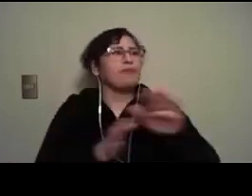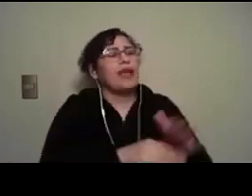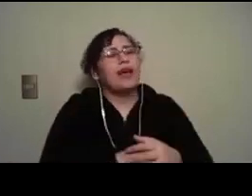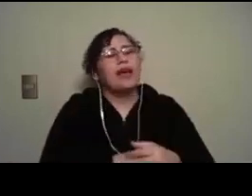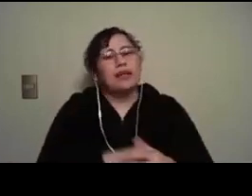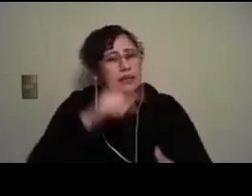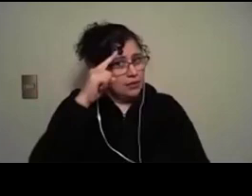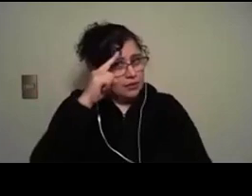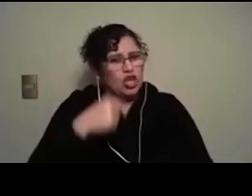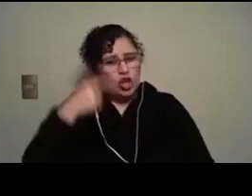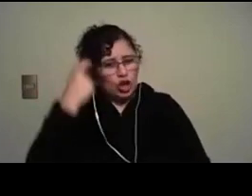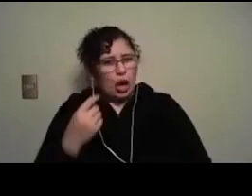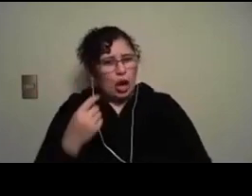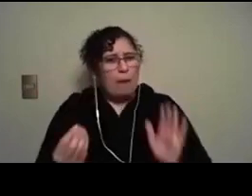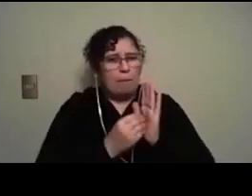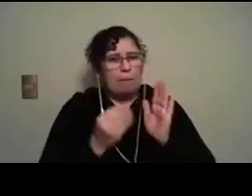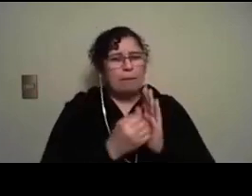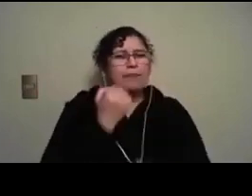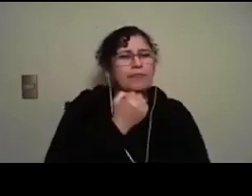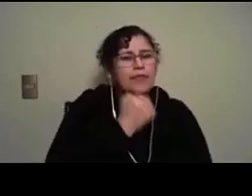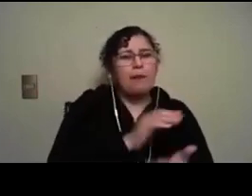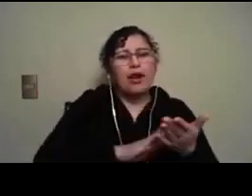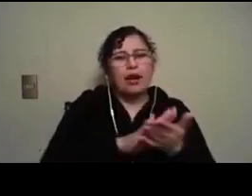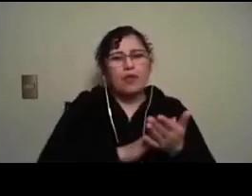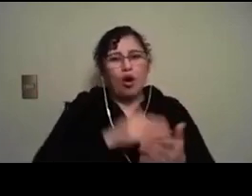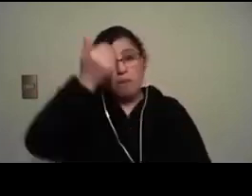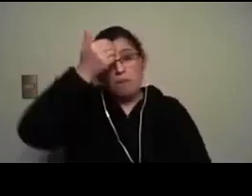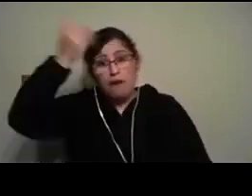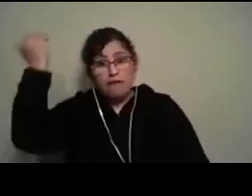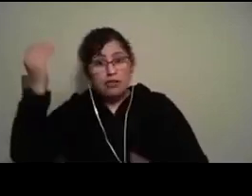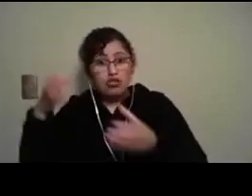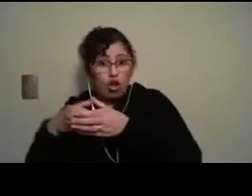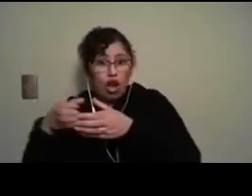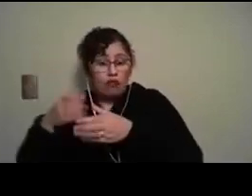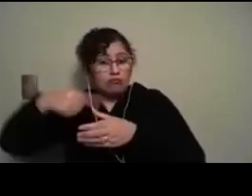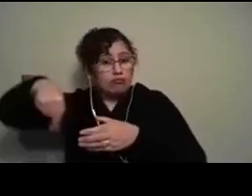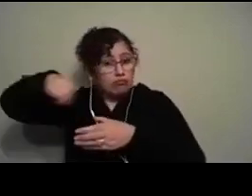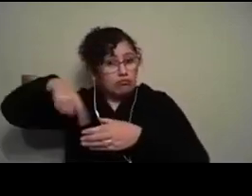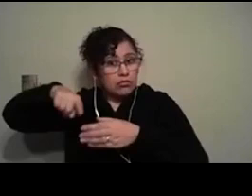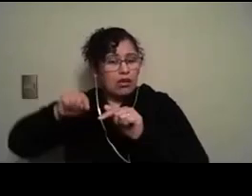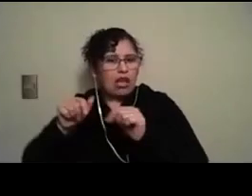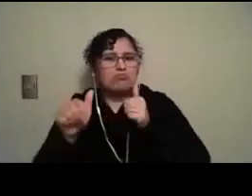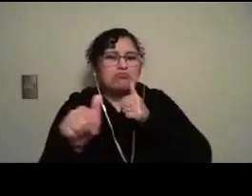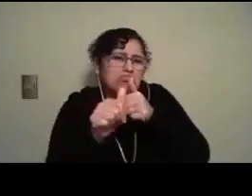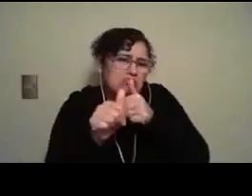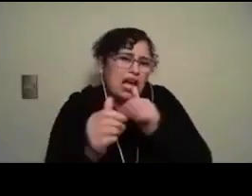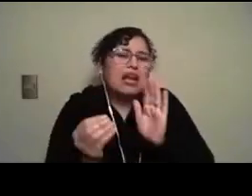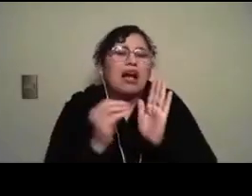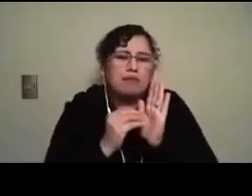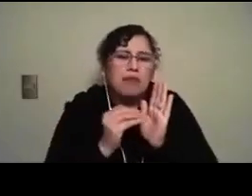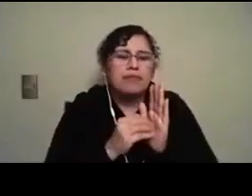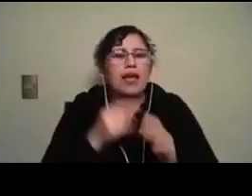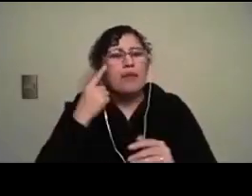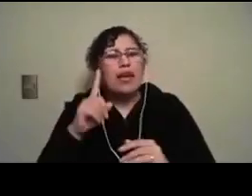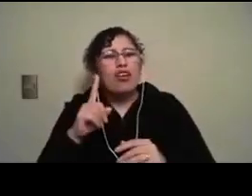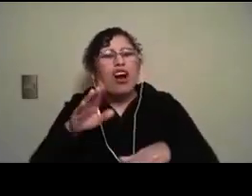las personas en general, no solamente los profesionales, porque los profesionales generalmente están como más cerca igual y a veces también falla en ello,